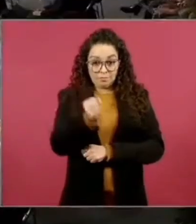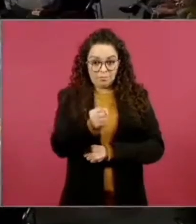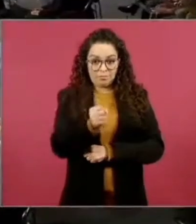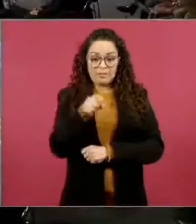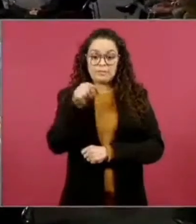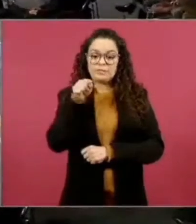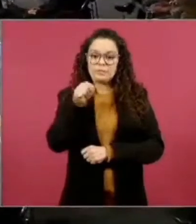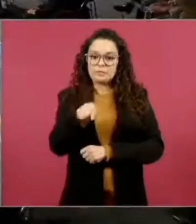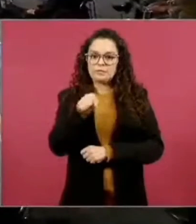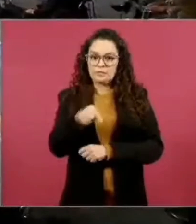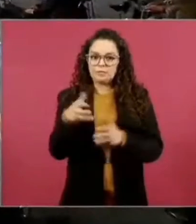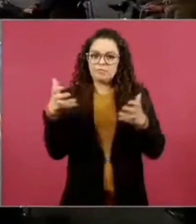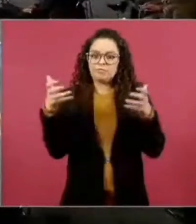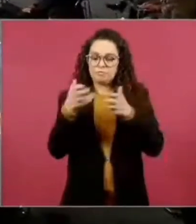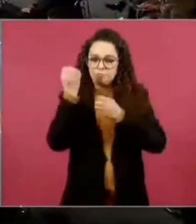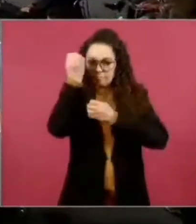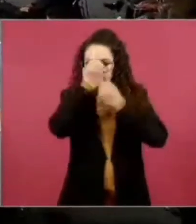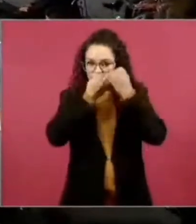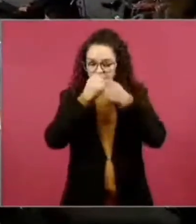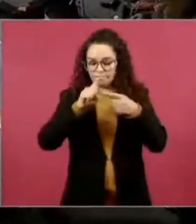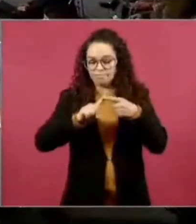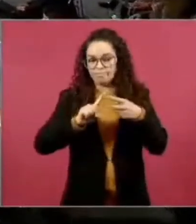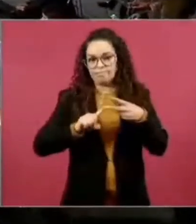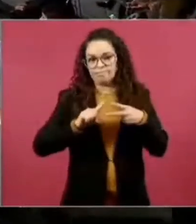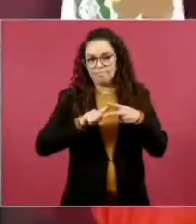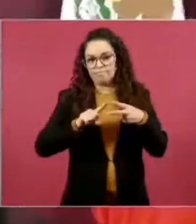los dos casos.